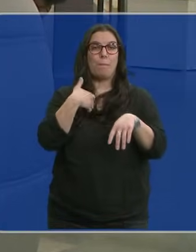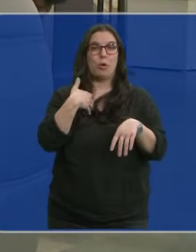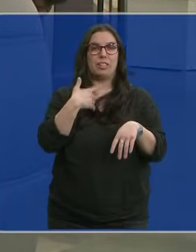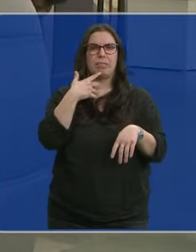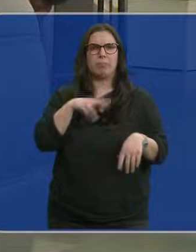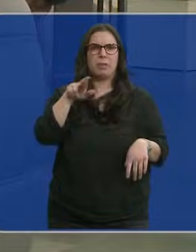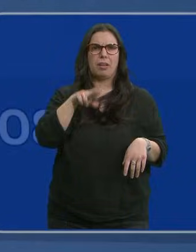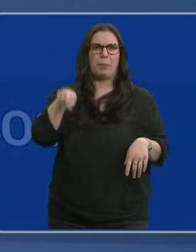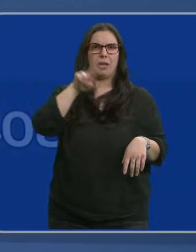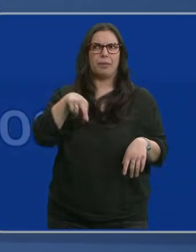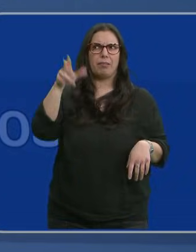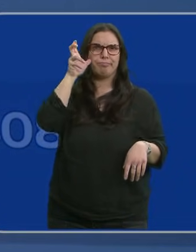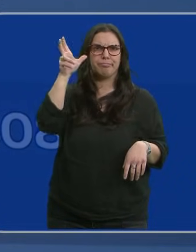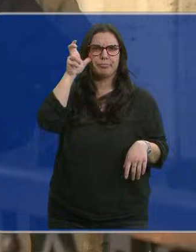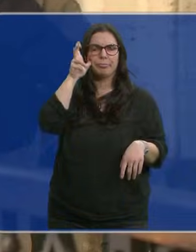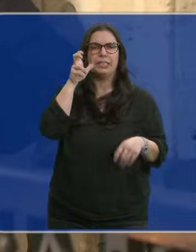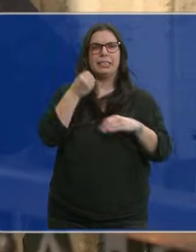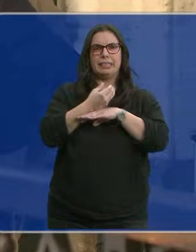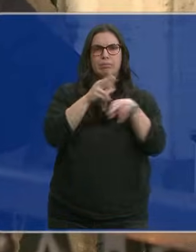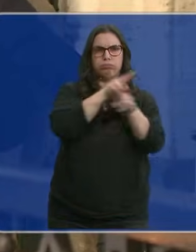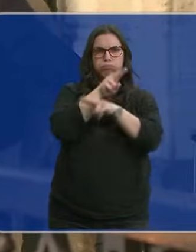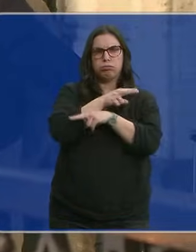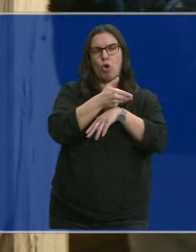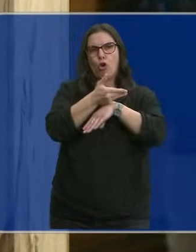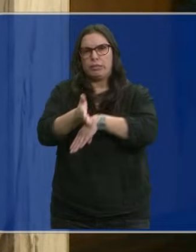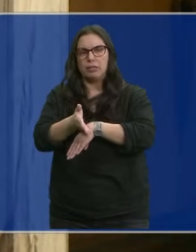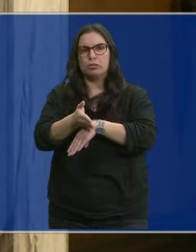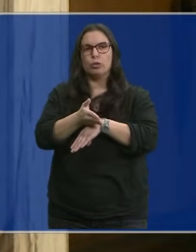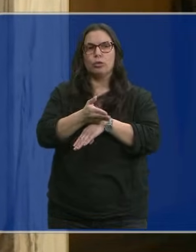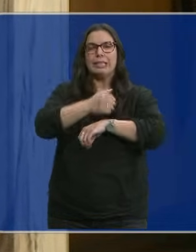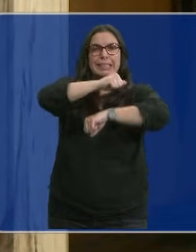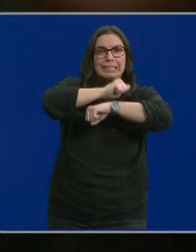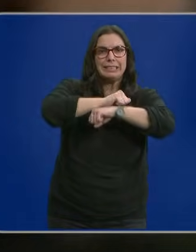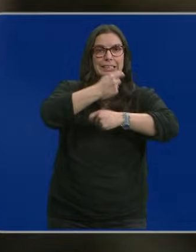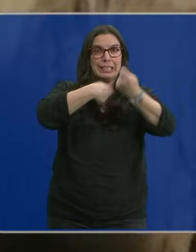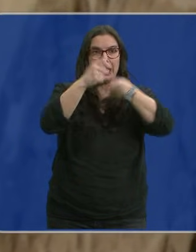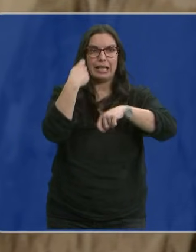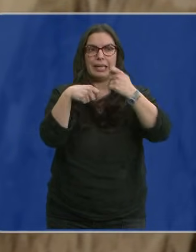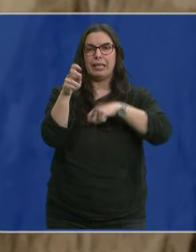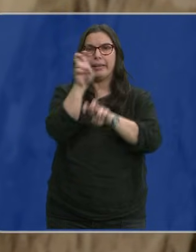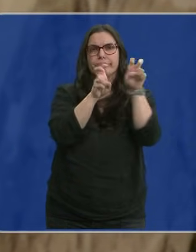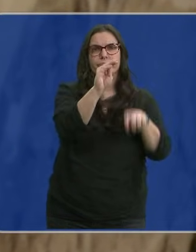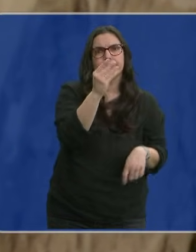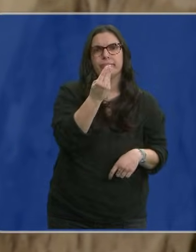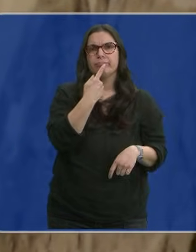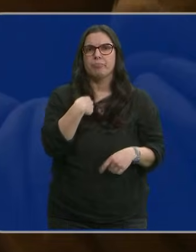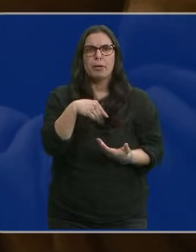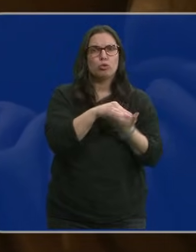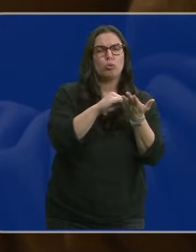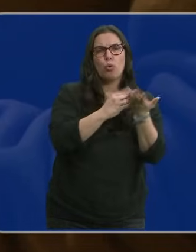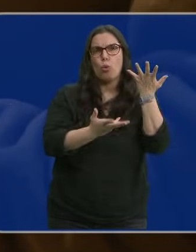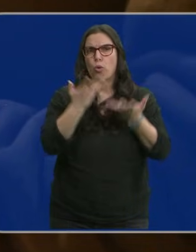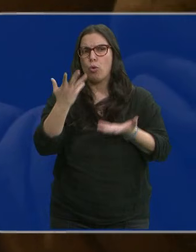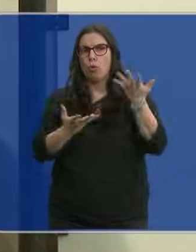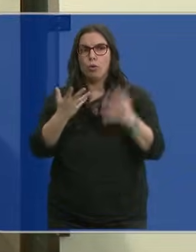durante toda la jornada. Trenes cancelados, salidas con retraso y en las taquillas, viajeros en busca de una solución, porque quien más o